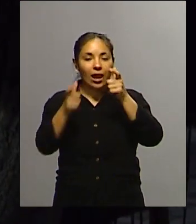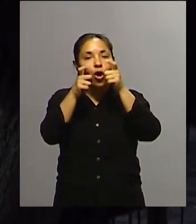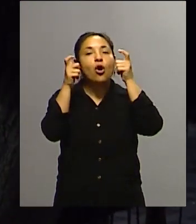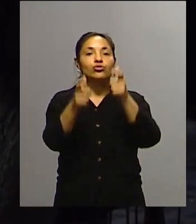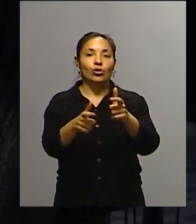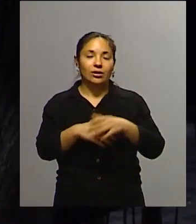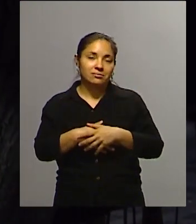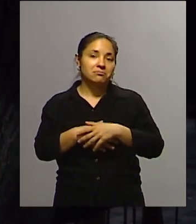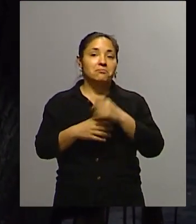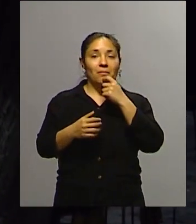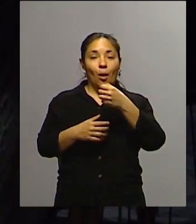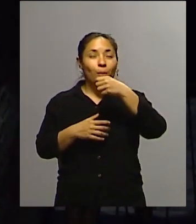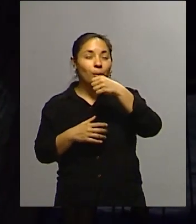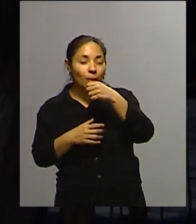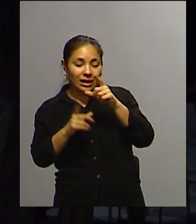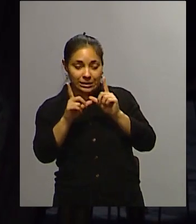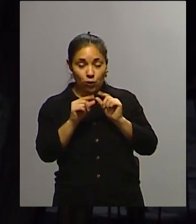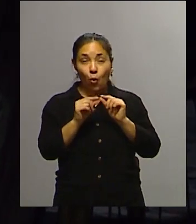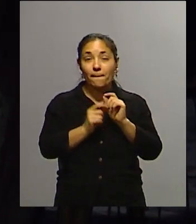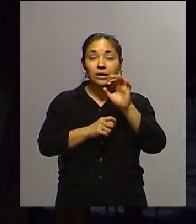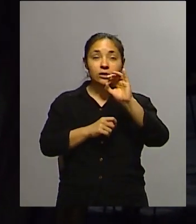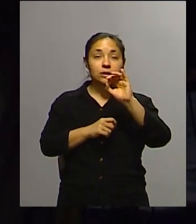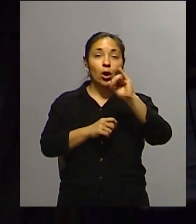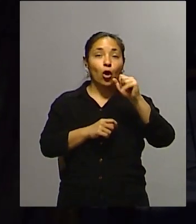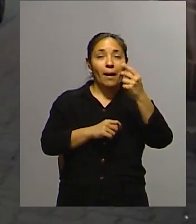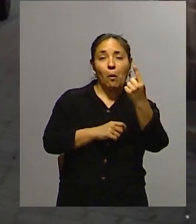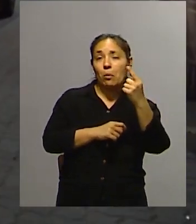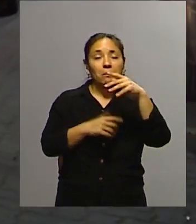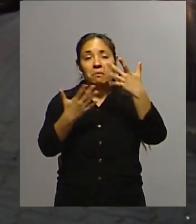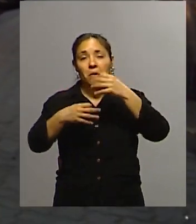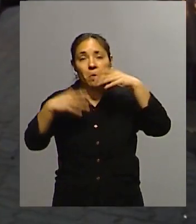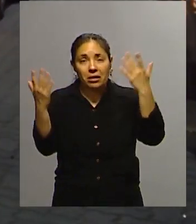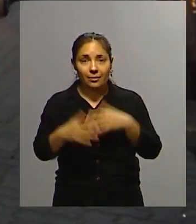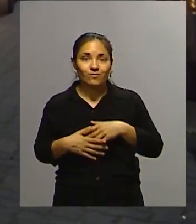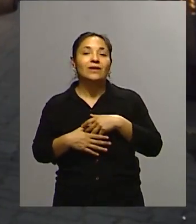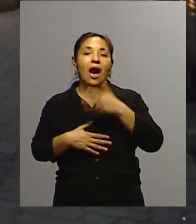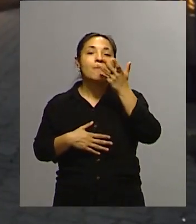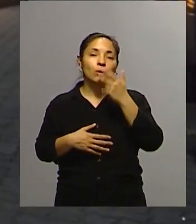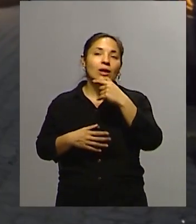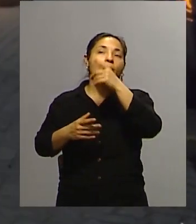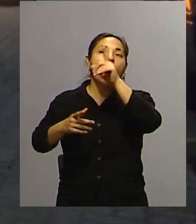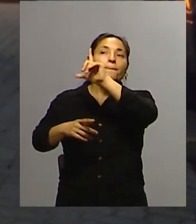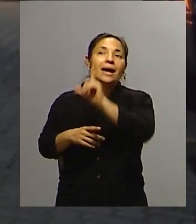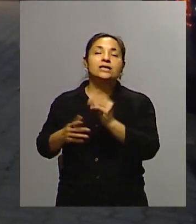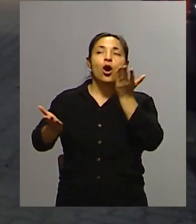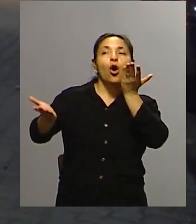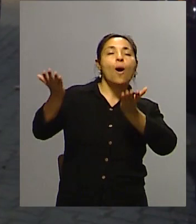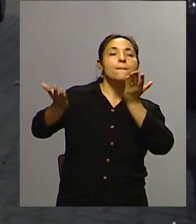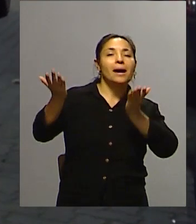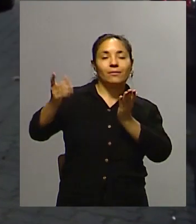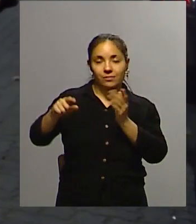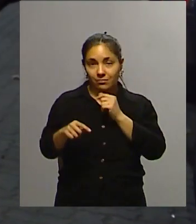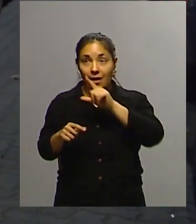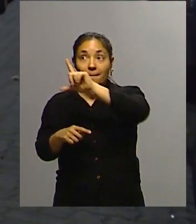sea 0,1, 0,5, por eso pongo de ejemplo otros países. A veces nos gusta compararnos con otros países, ¿no? Entonces, en esos